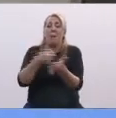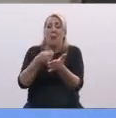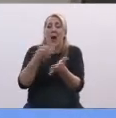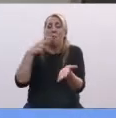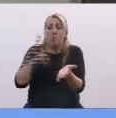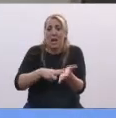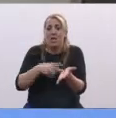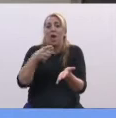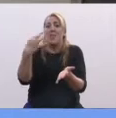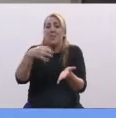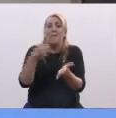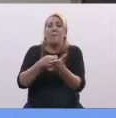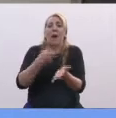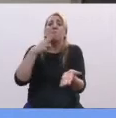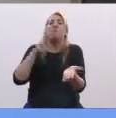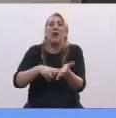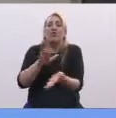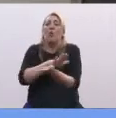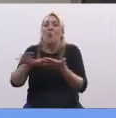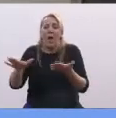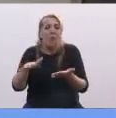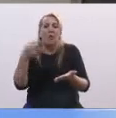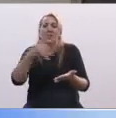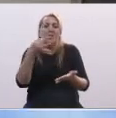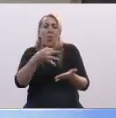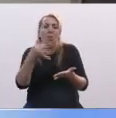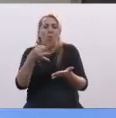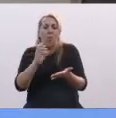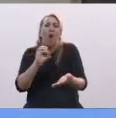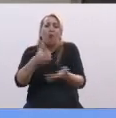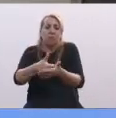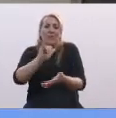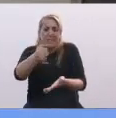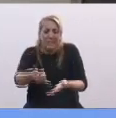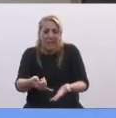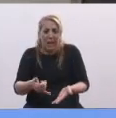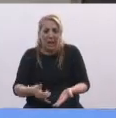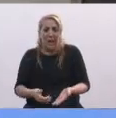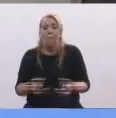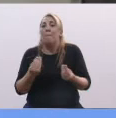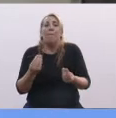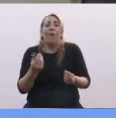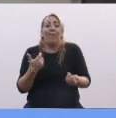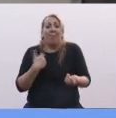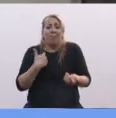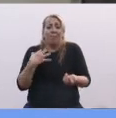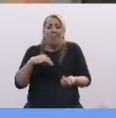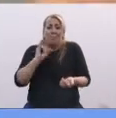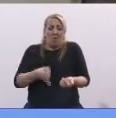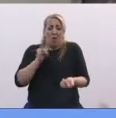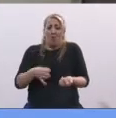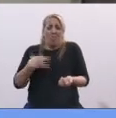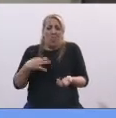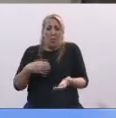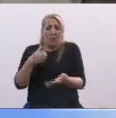impuesto, y tiene que pagar este impuesto nuevo, indudablemente que la inversión la va a cortar, porque no hay otra.